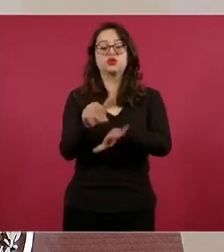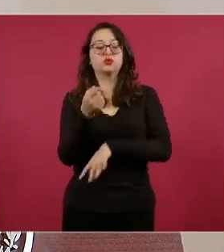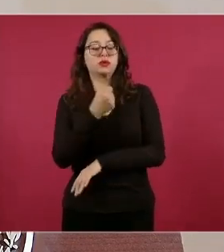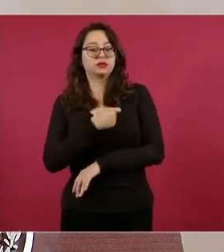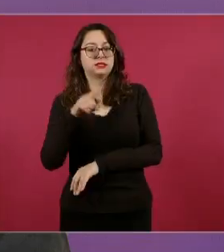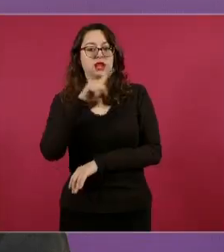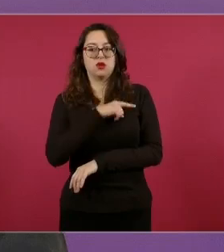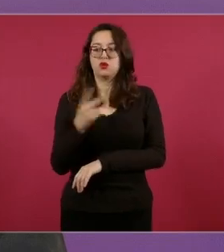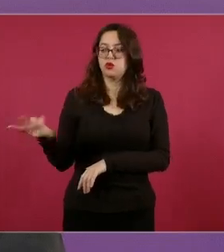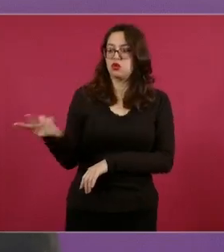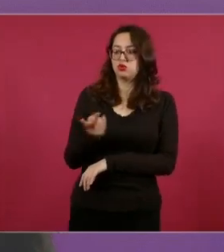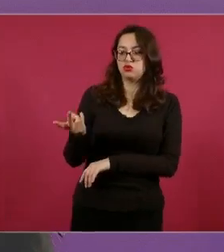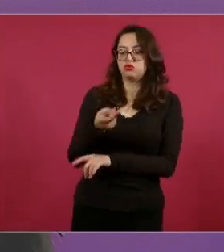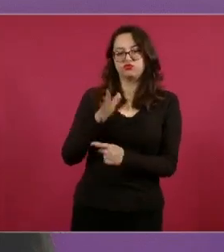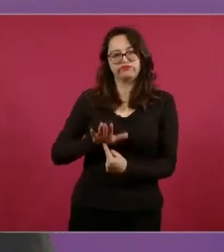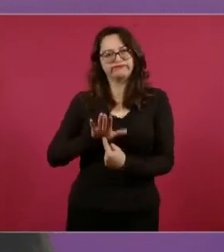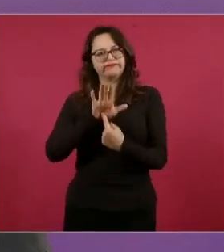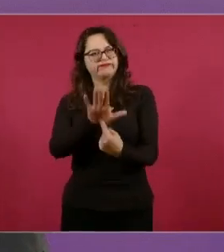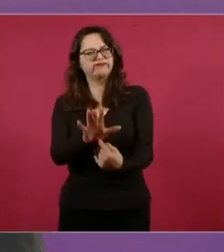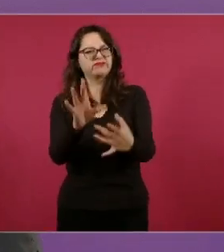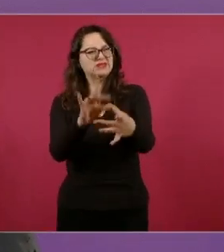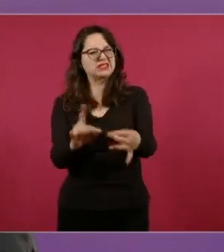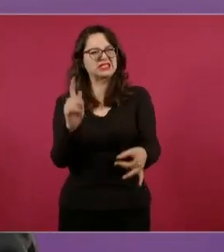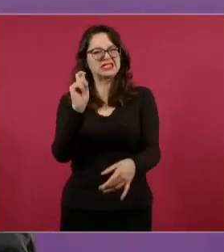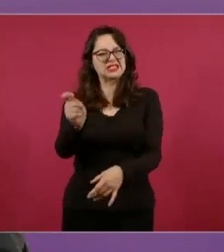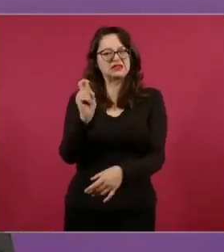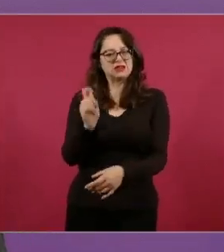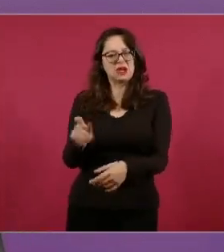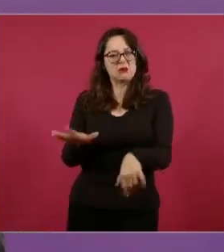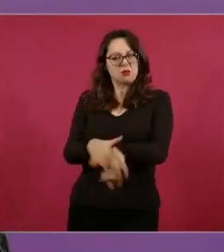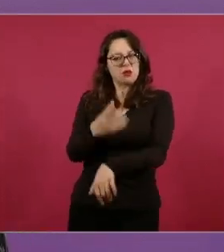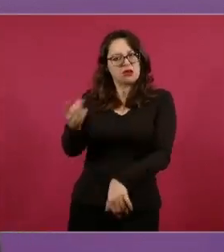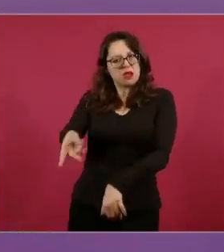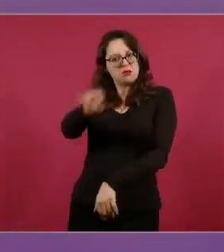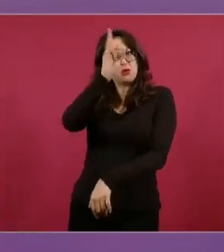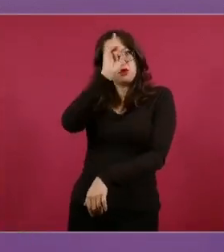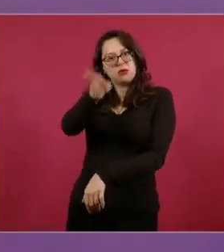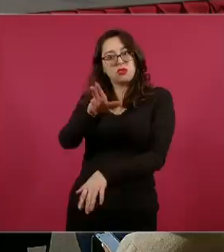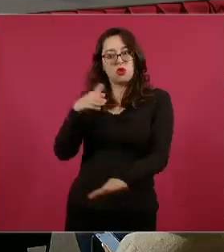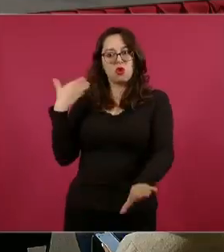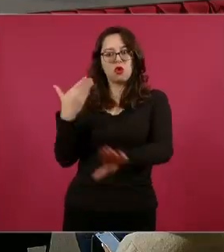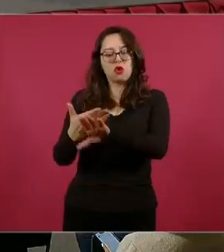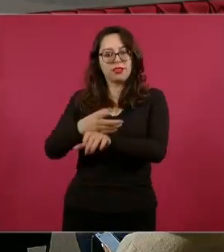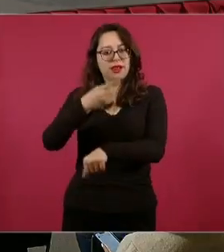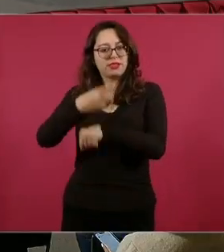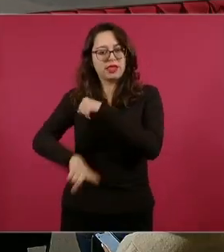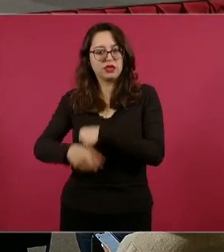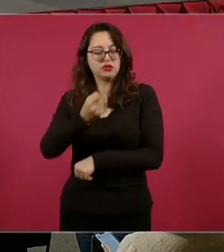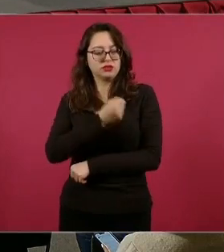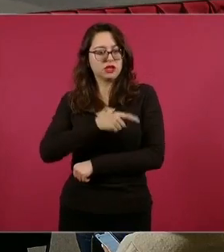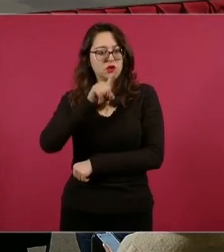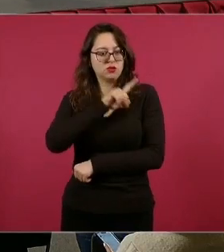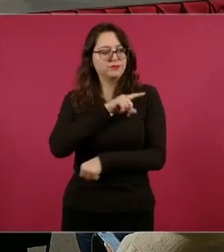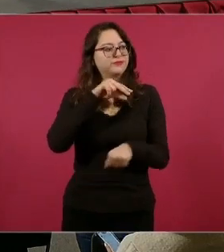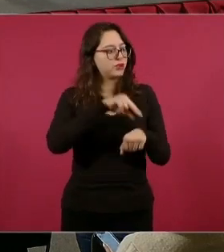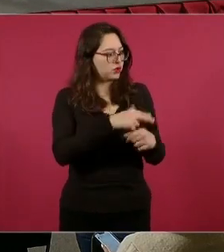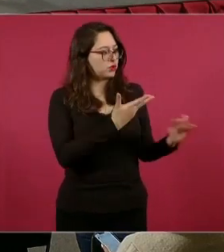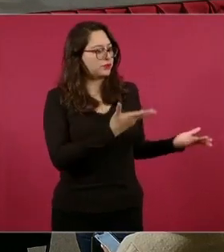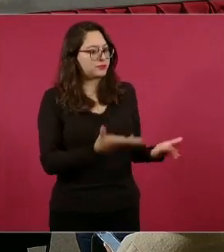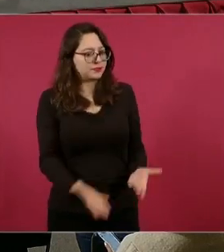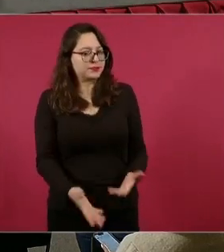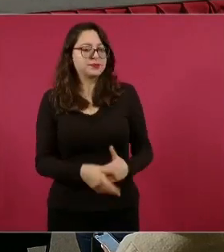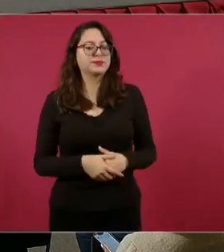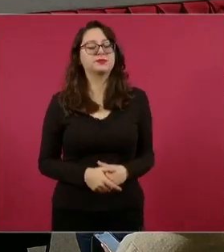estos químicos que dañan a la salud. Así que, doctor, adelante, por favor.